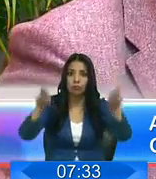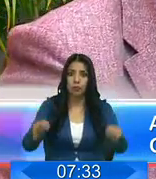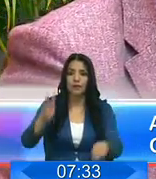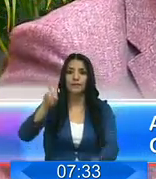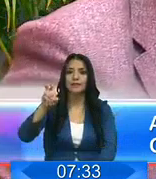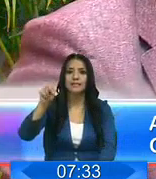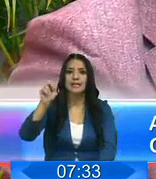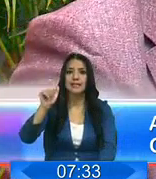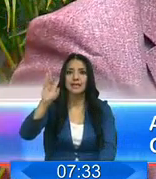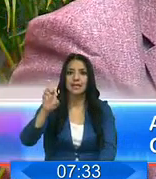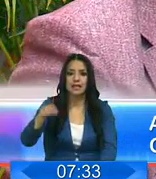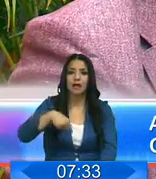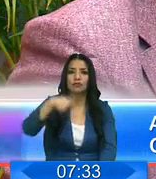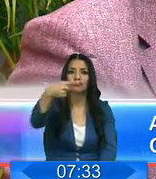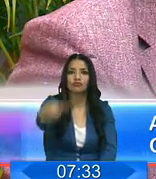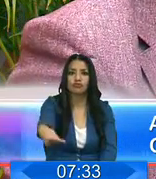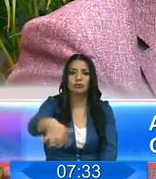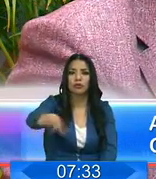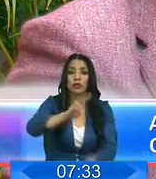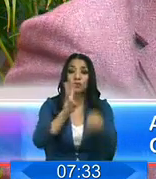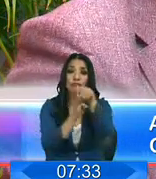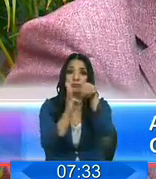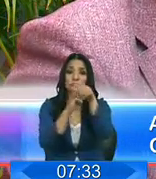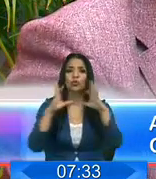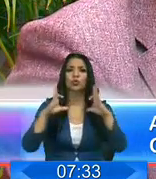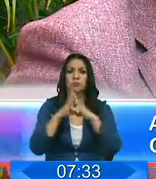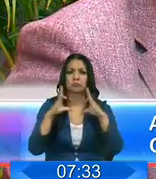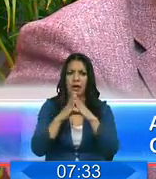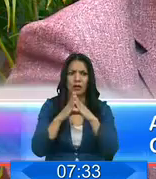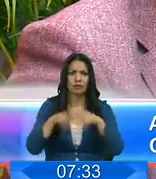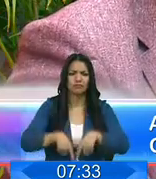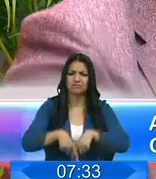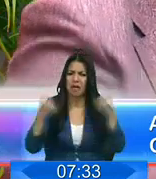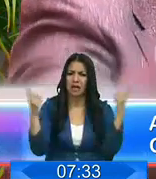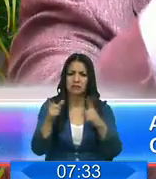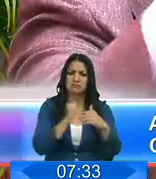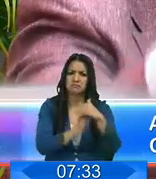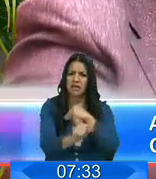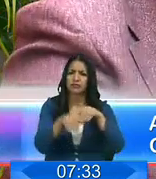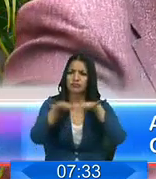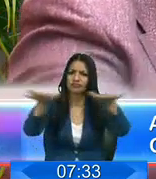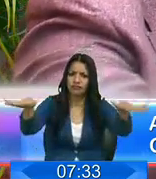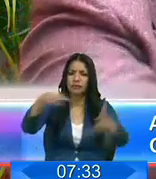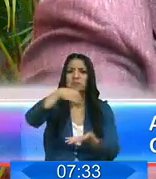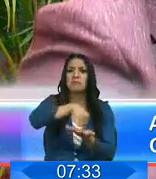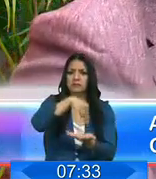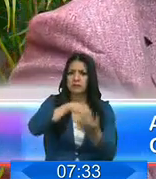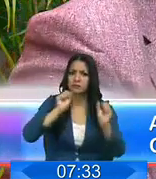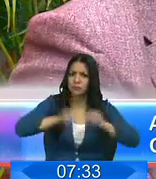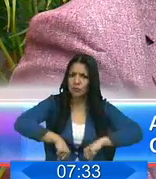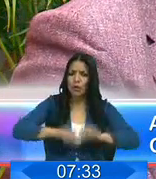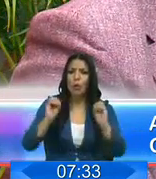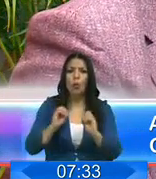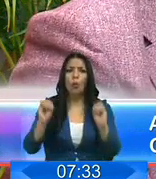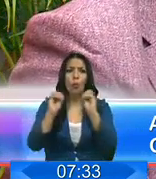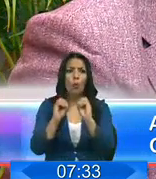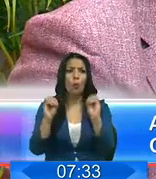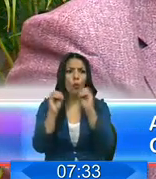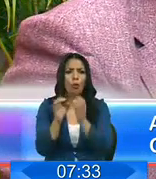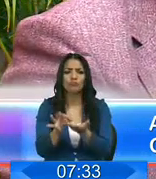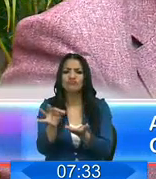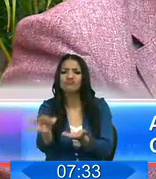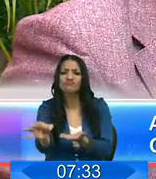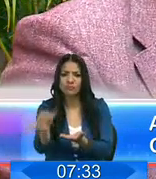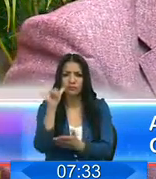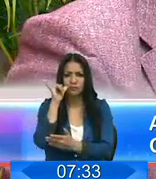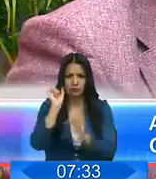Vicentina hacia el valle de Cumbayá y Tumbaco. Tenemos que crecer con el metro hacia Machachi, hacia el cantón